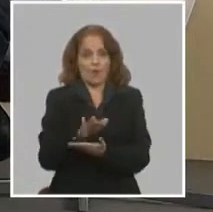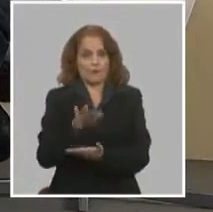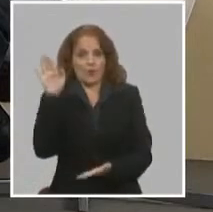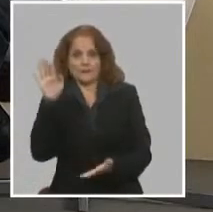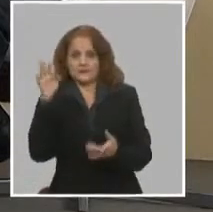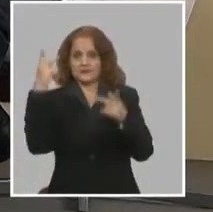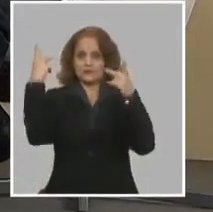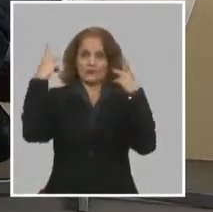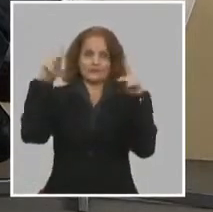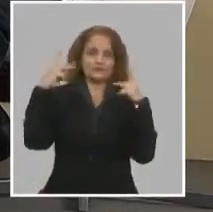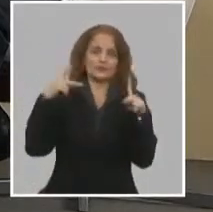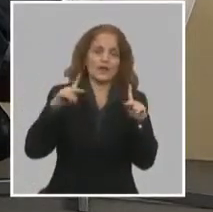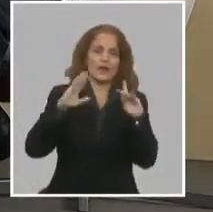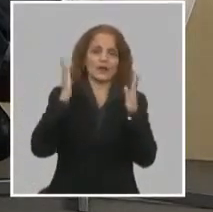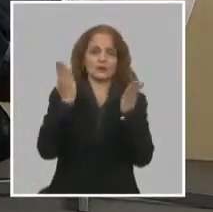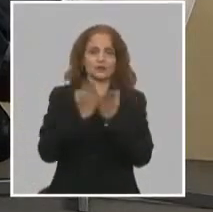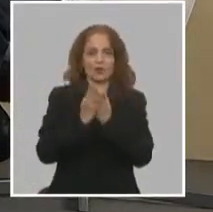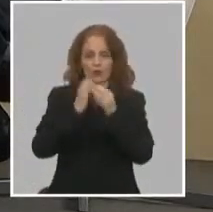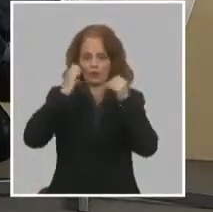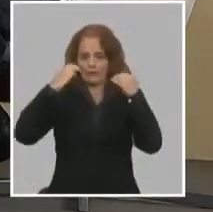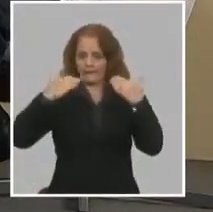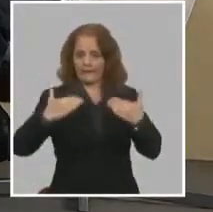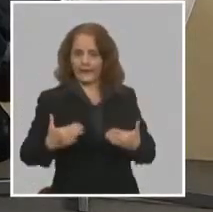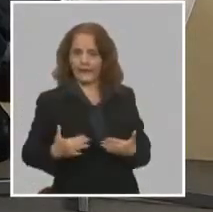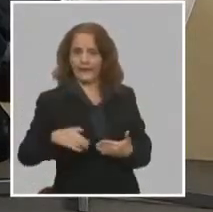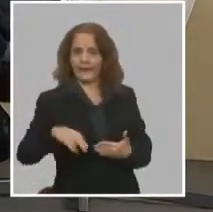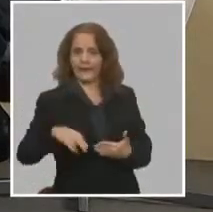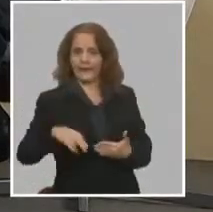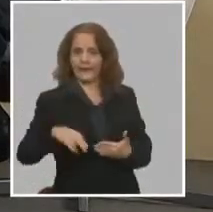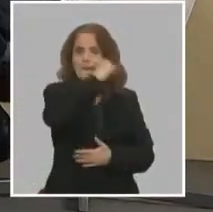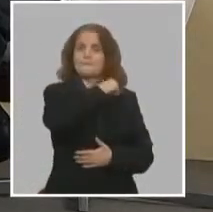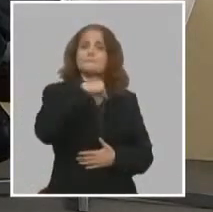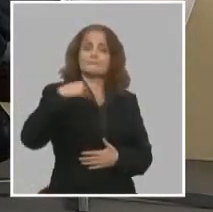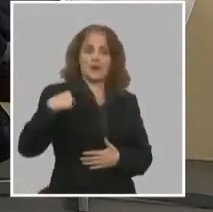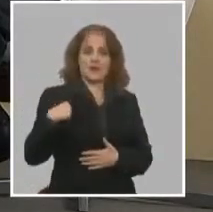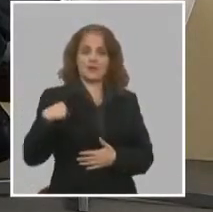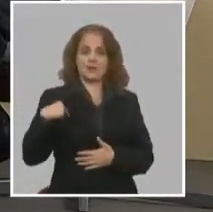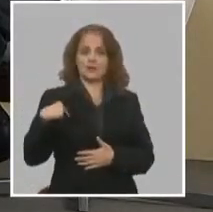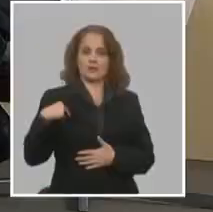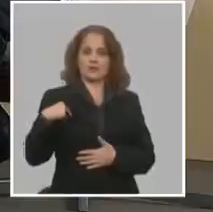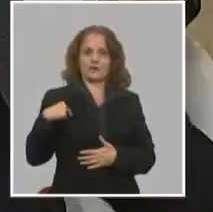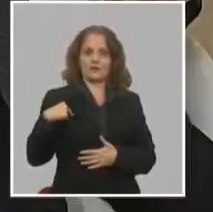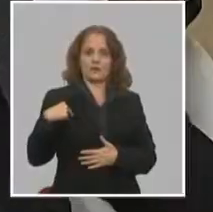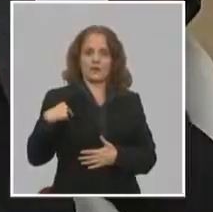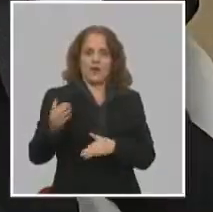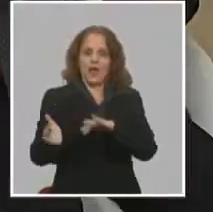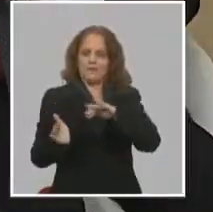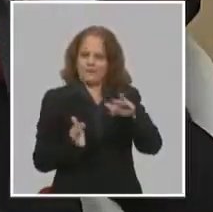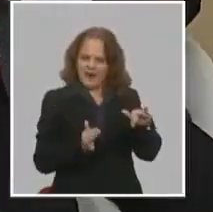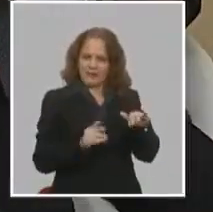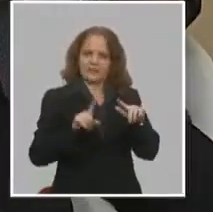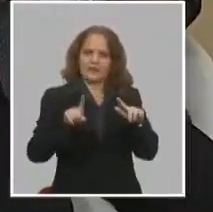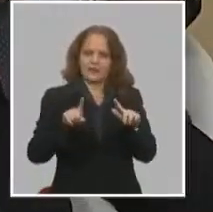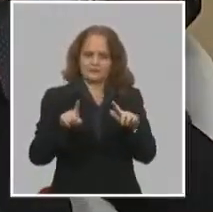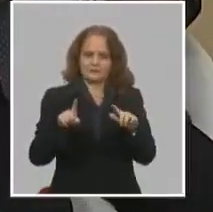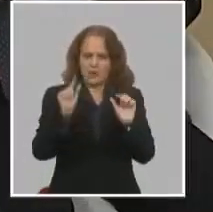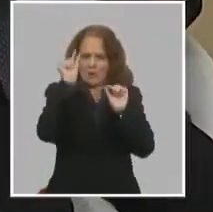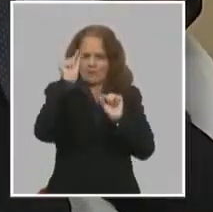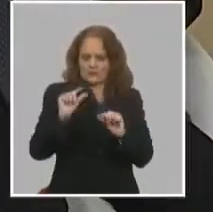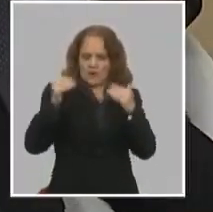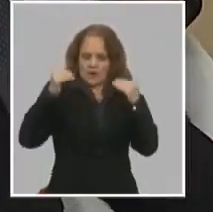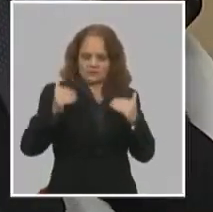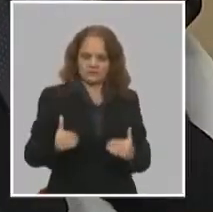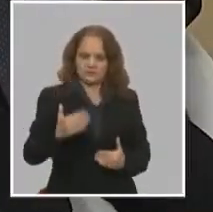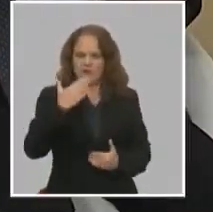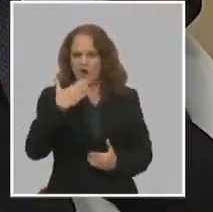profesional, de ese sentirse realizado como de la salud, desde el punto de vista humano, ¿qué te ha dejado estas